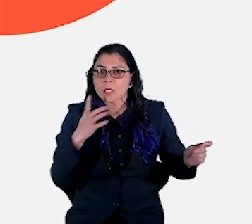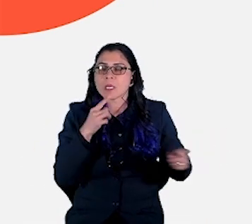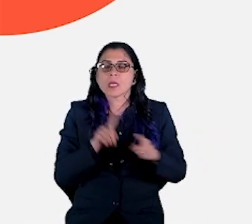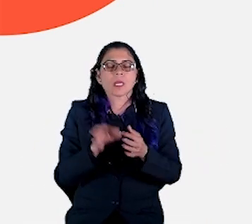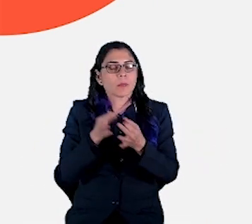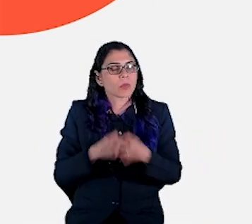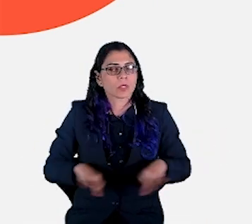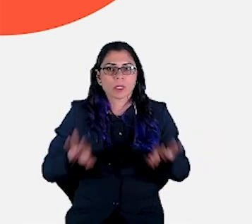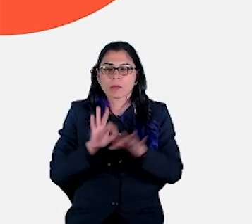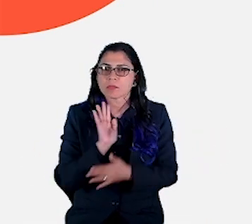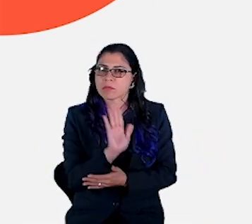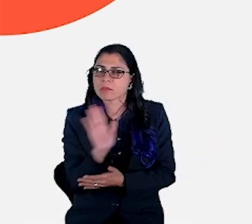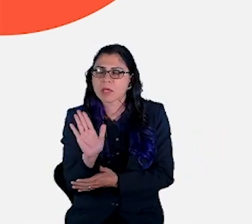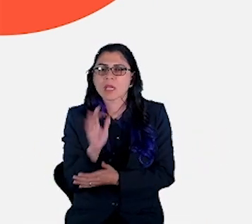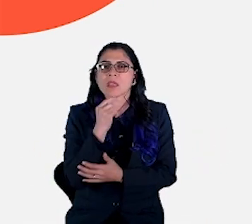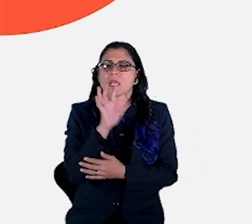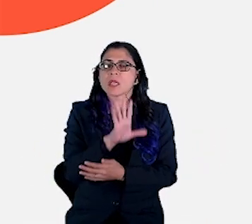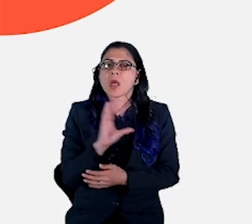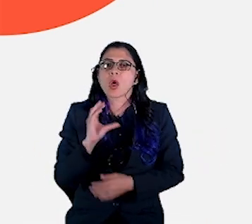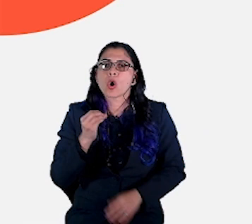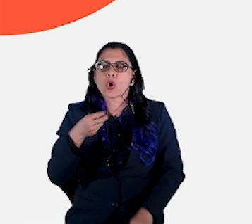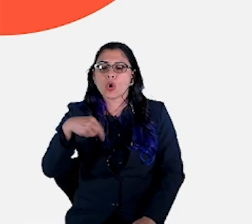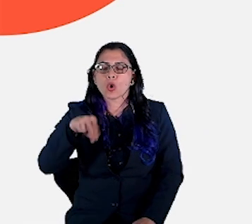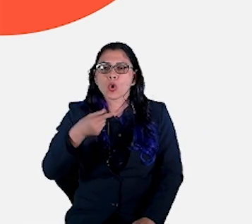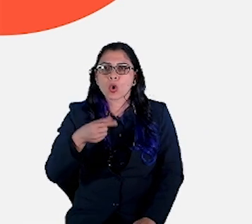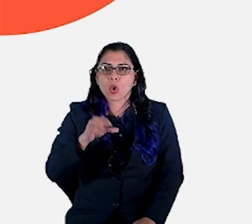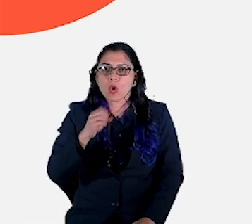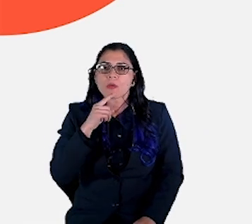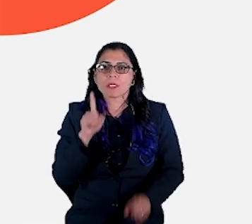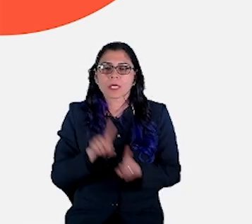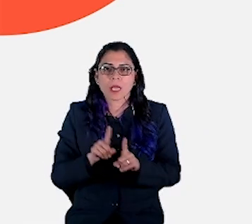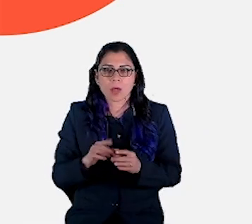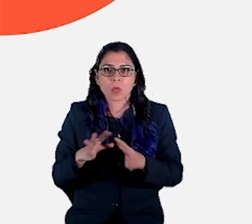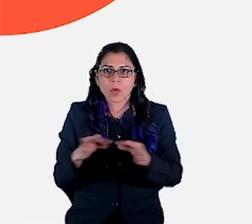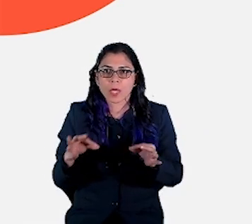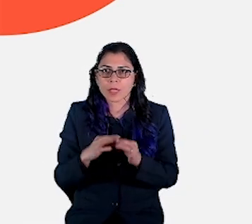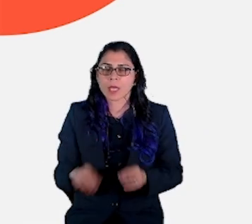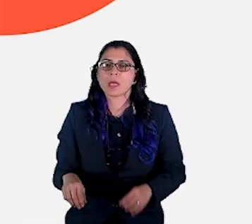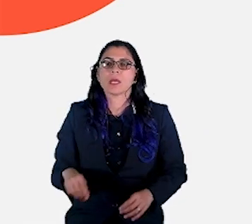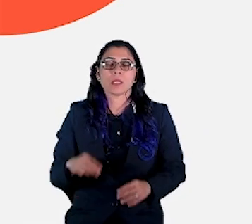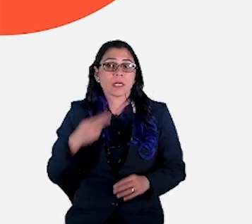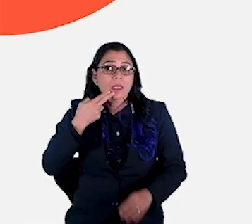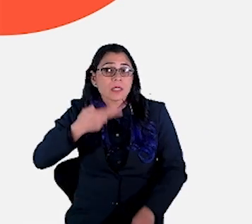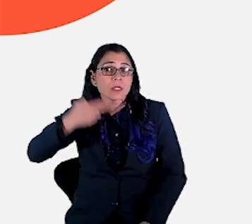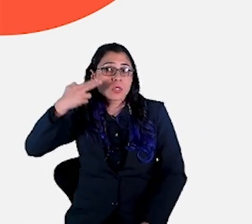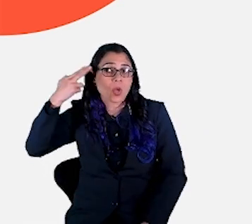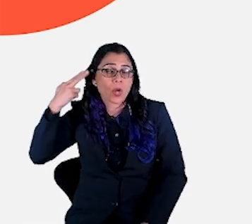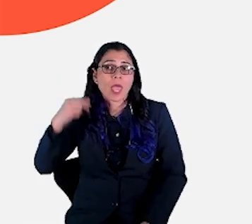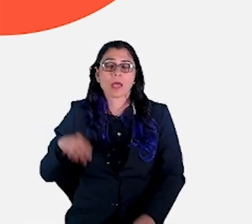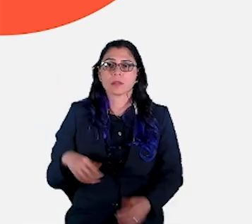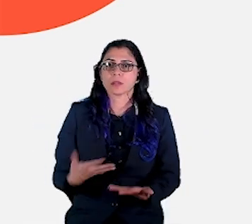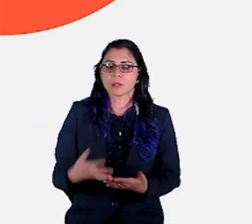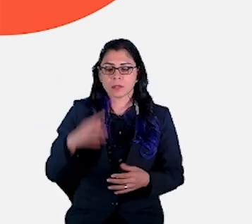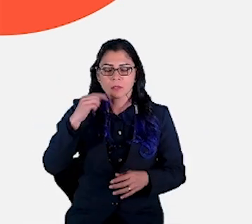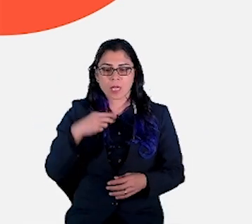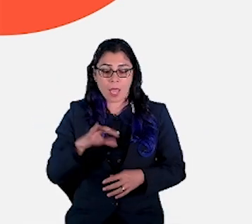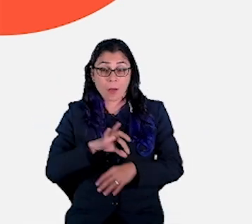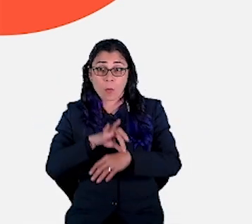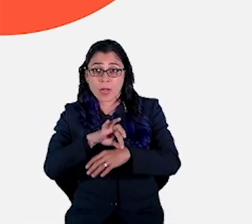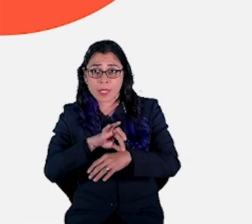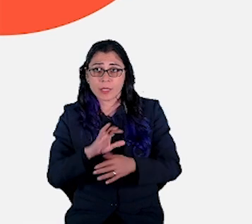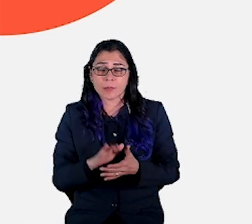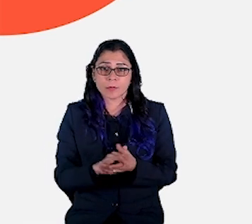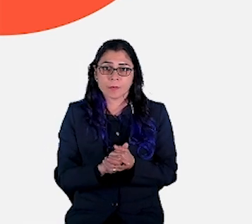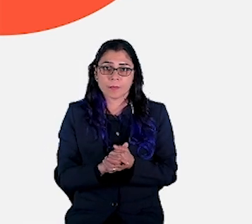Son también la cultura Congo ya también cuenta con una denominación de patrimonio eh de la humanidad